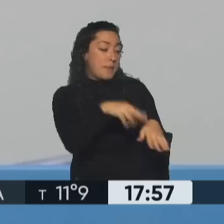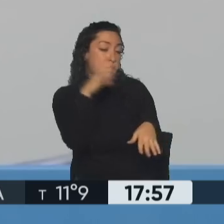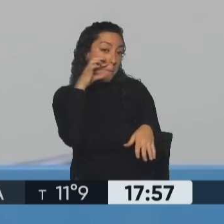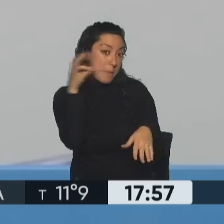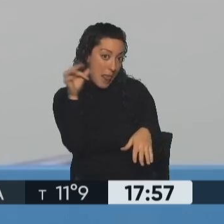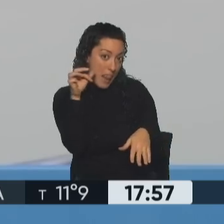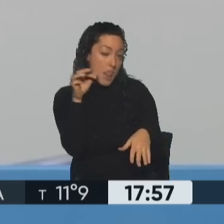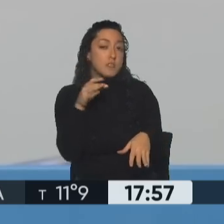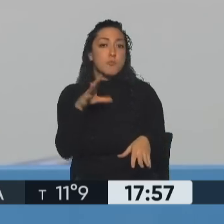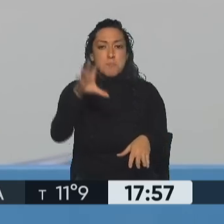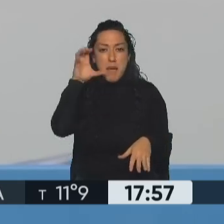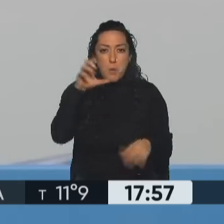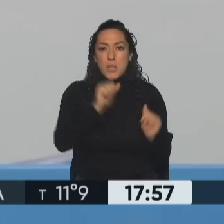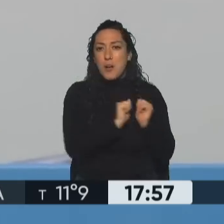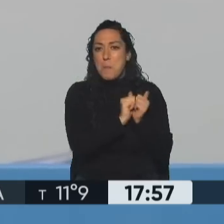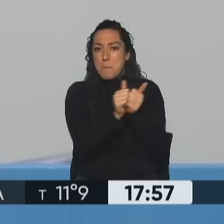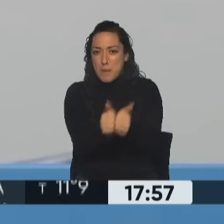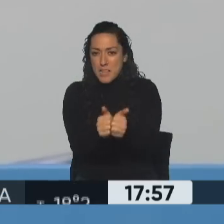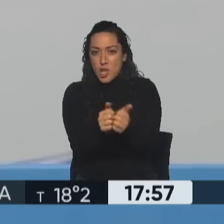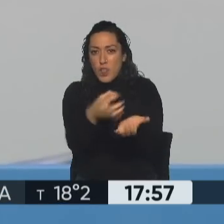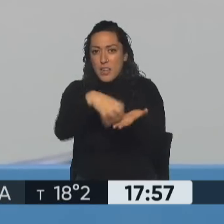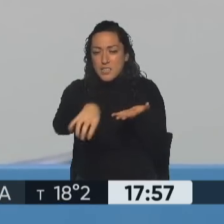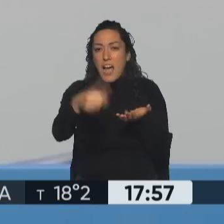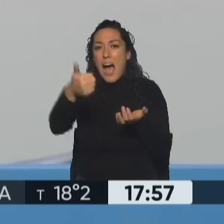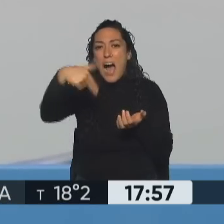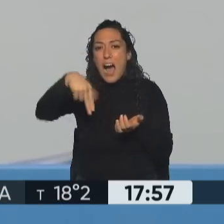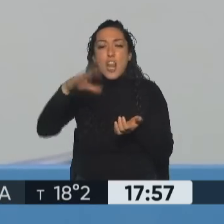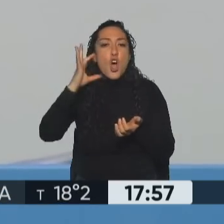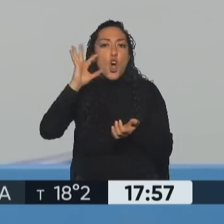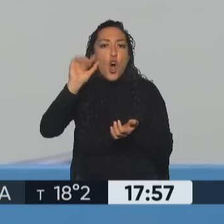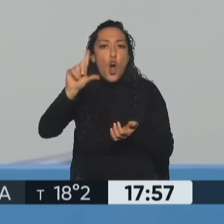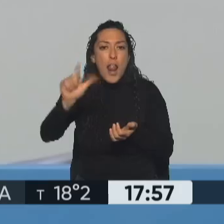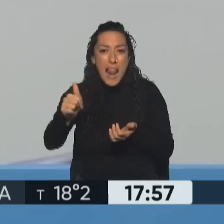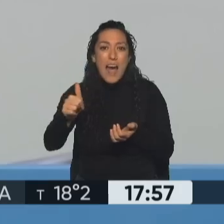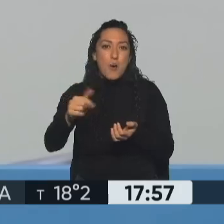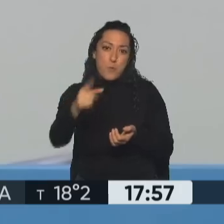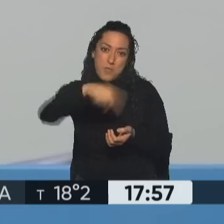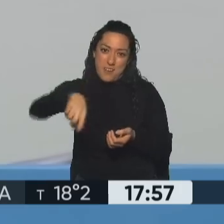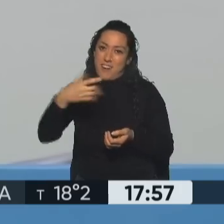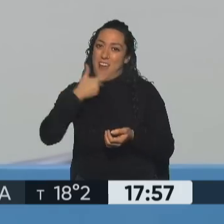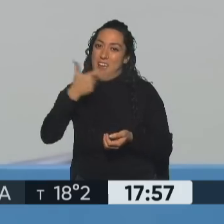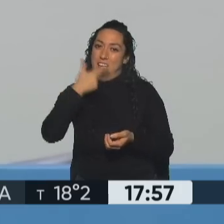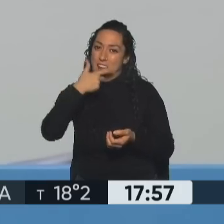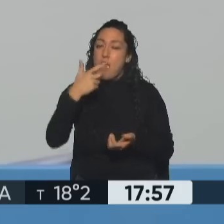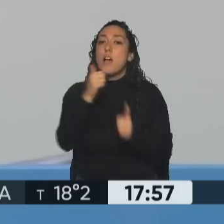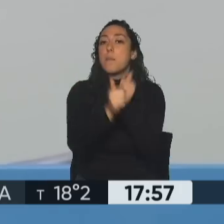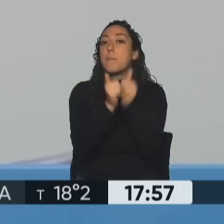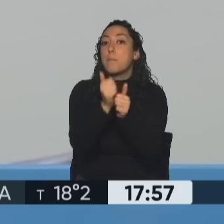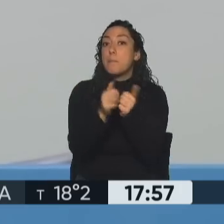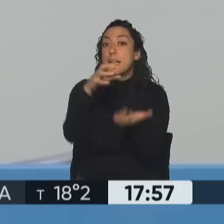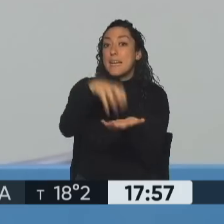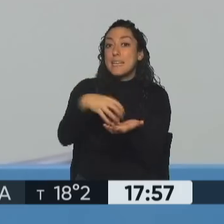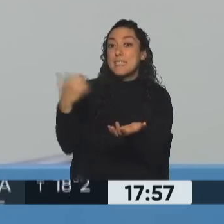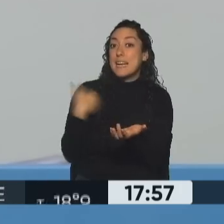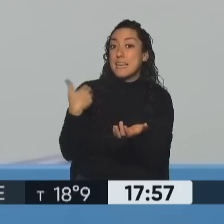que nos acompañó aquella delegación en Angola, que tanto se rieron todos, pero vieron el otro día una importante empresa argentina